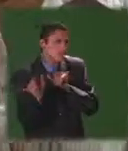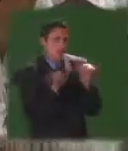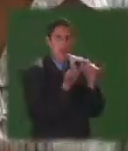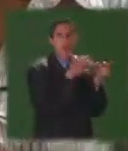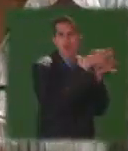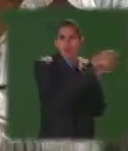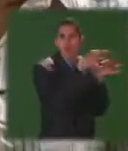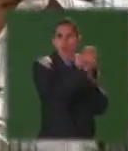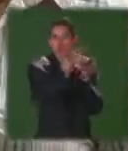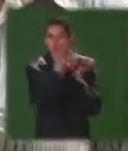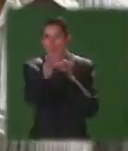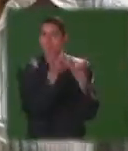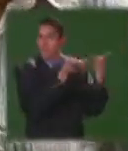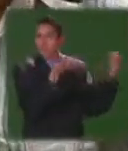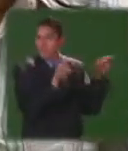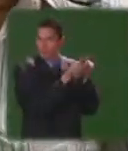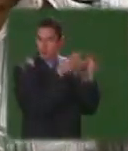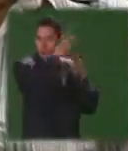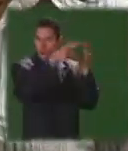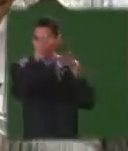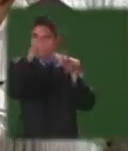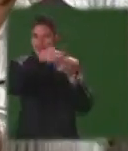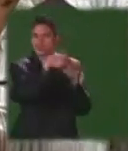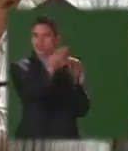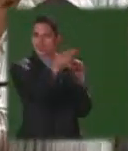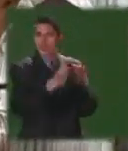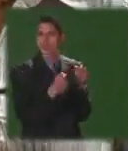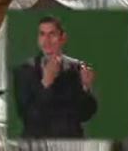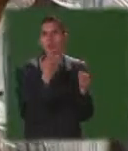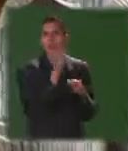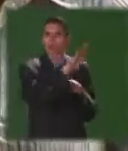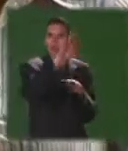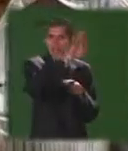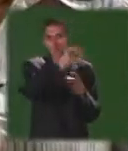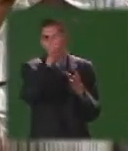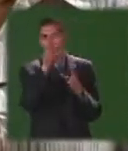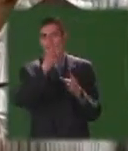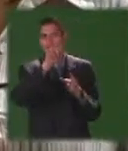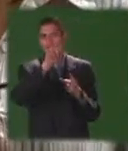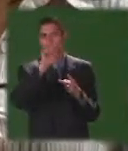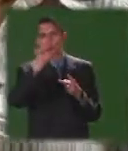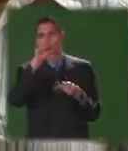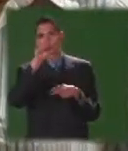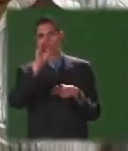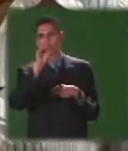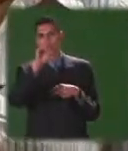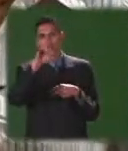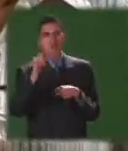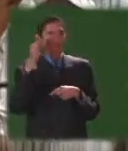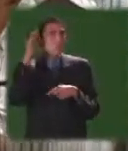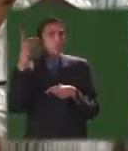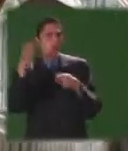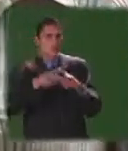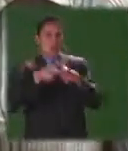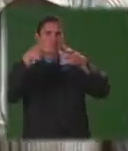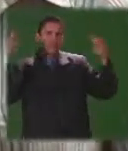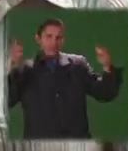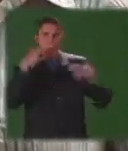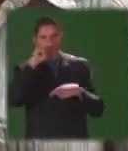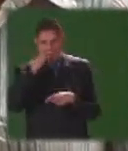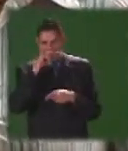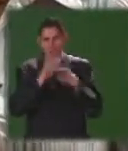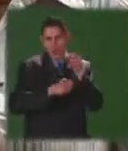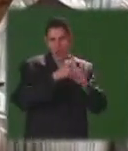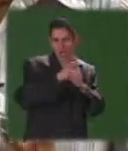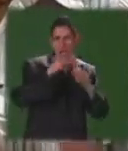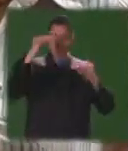algún tiempo se desarrollan estos mismos procesos en poblaciones aledañas a Bogotá en la Calera y San Antonio del Tequendama se atienden necesidades